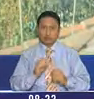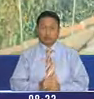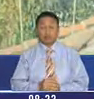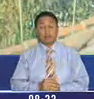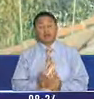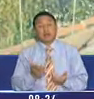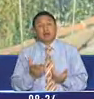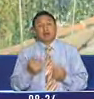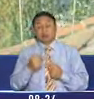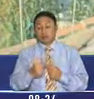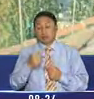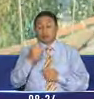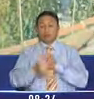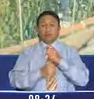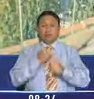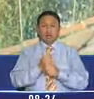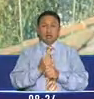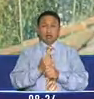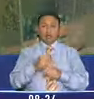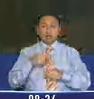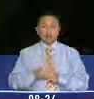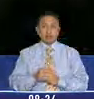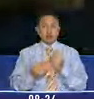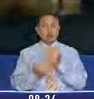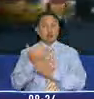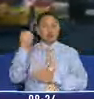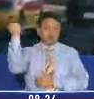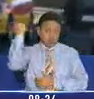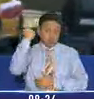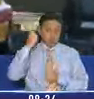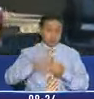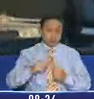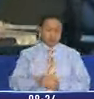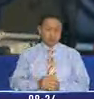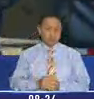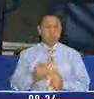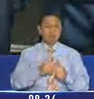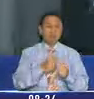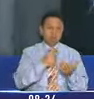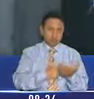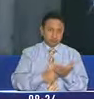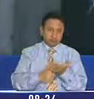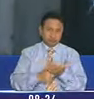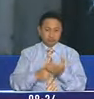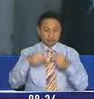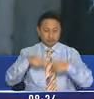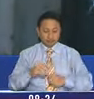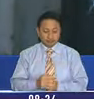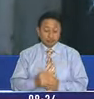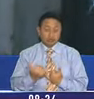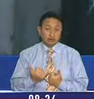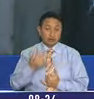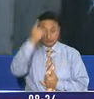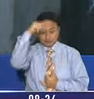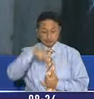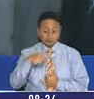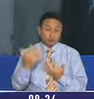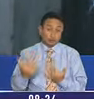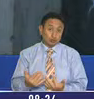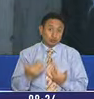descarto que estos años conversemos sobre un nuevo camal en Quito. Luego de los análisis respectivos dicen, solo queda esperar la voluntad política